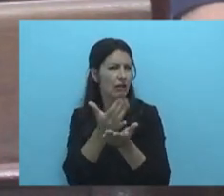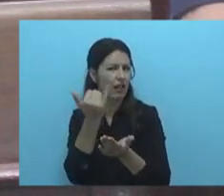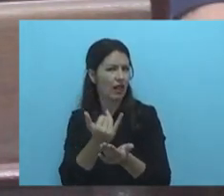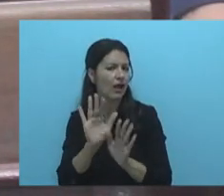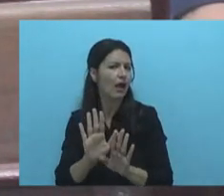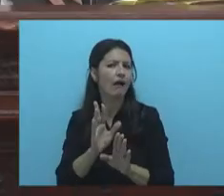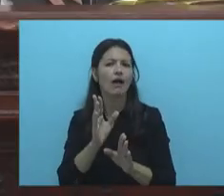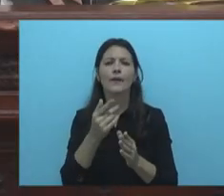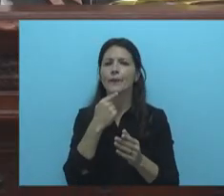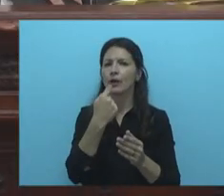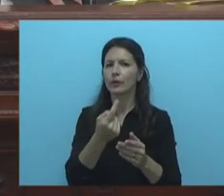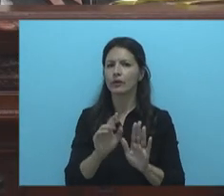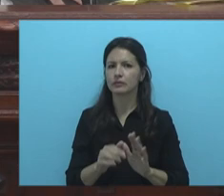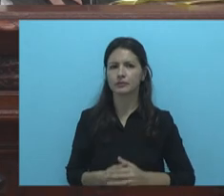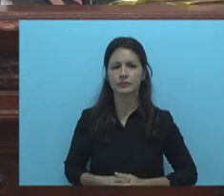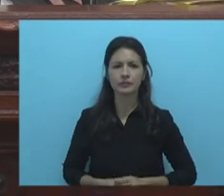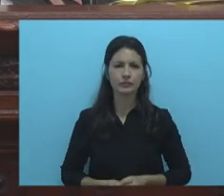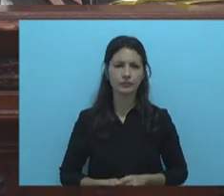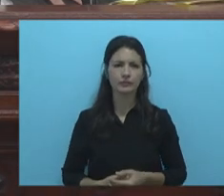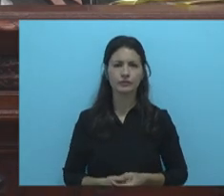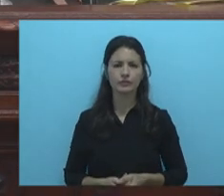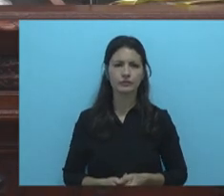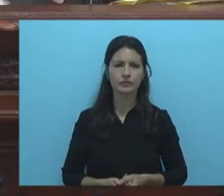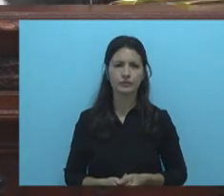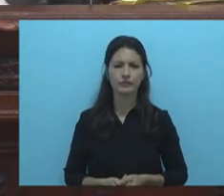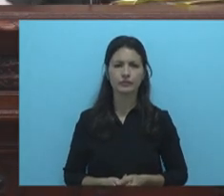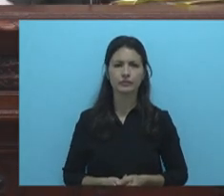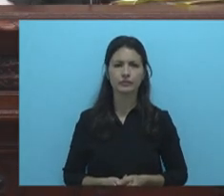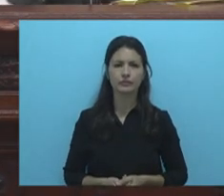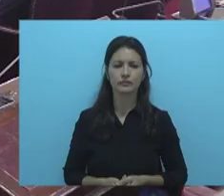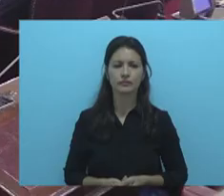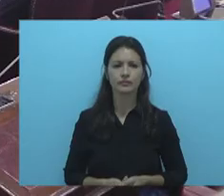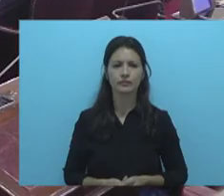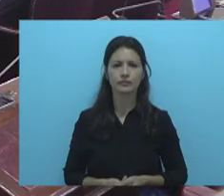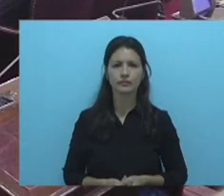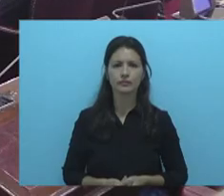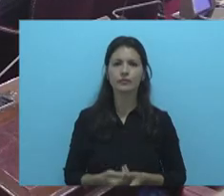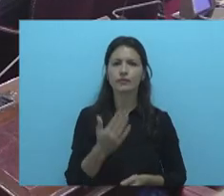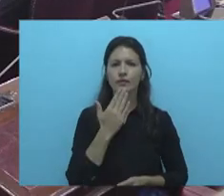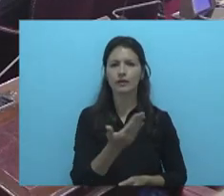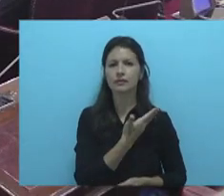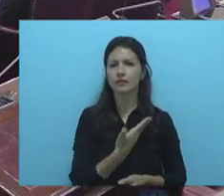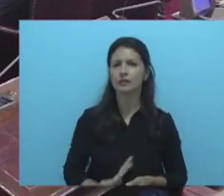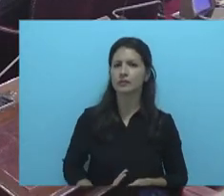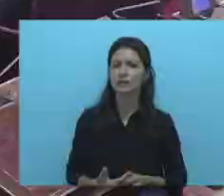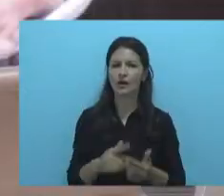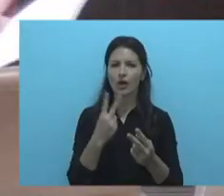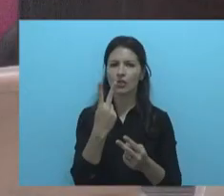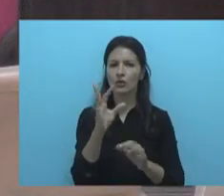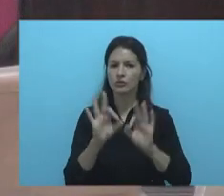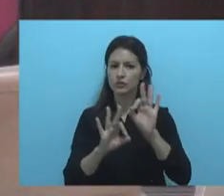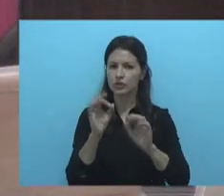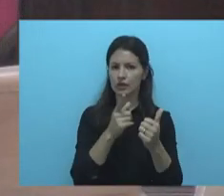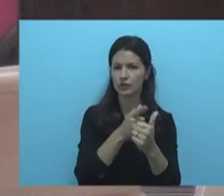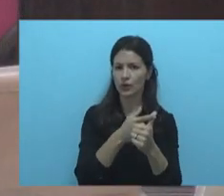Gracias, diputado. Diputado Marcelo González, tiene la palabra. Gracias, señor presidente. Para dar ingreso a dos proyectos, uno